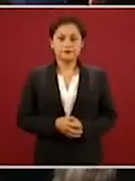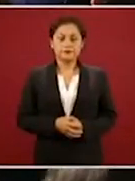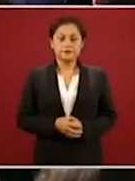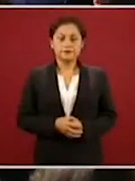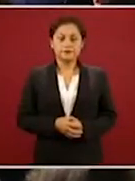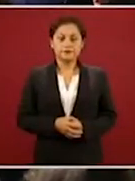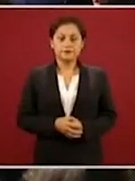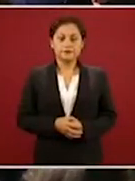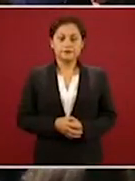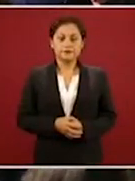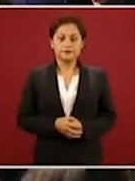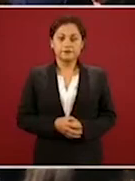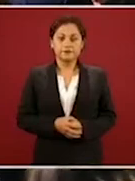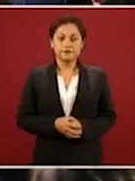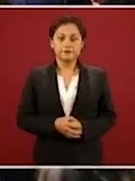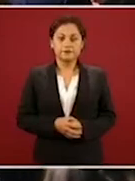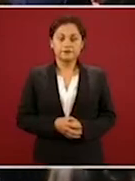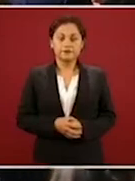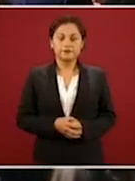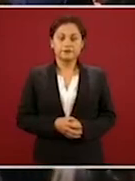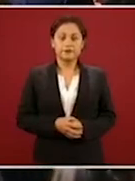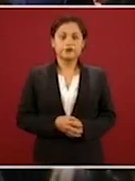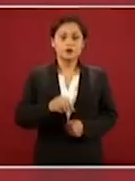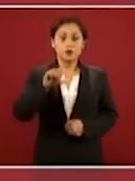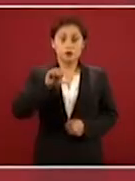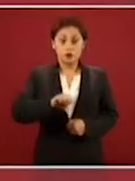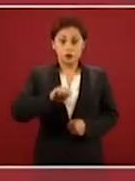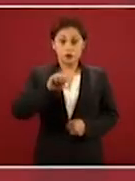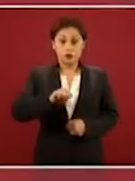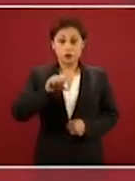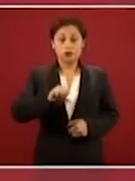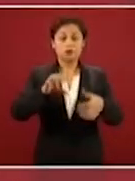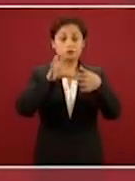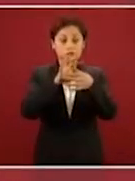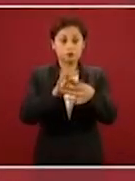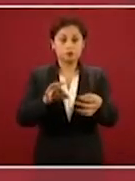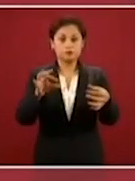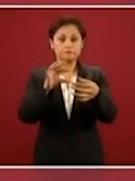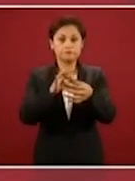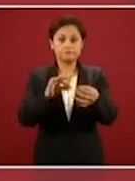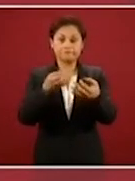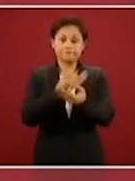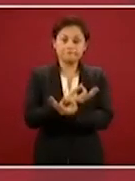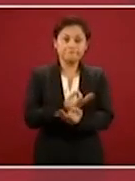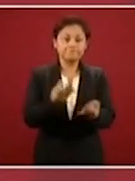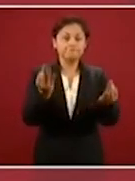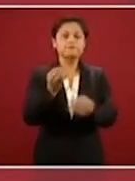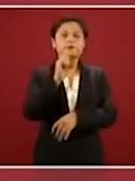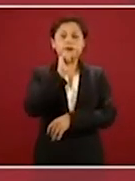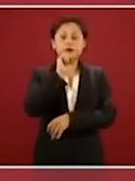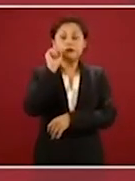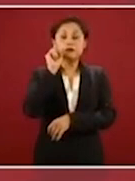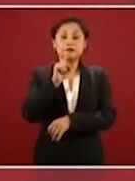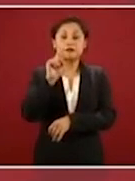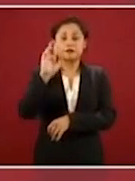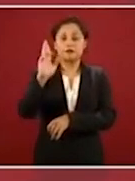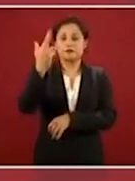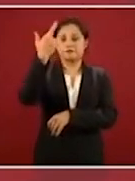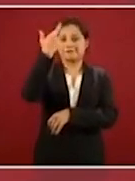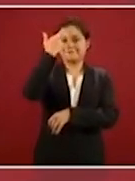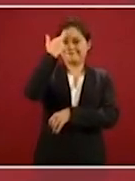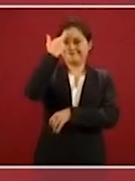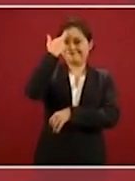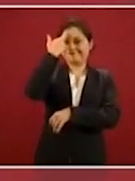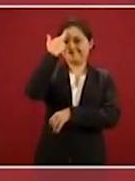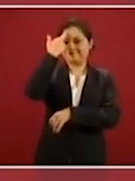informar y a conmemorar lo de los libros